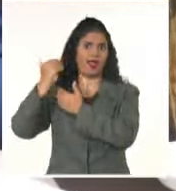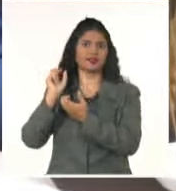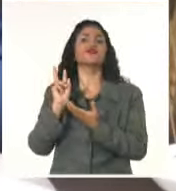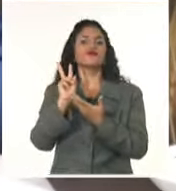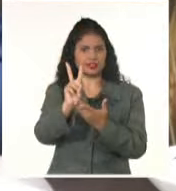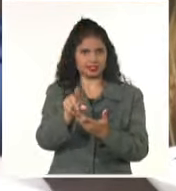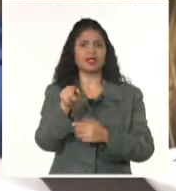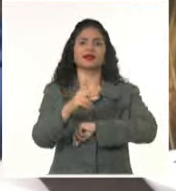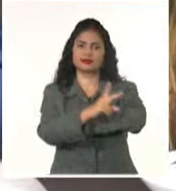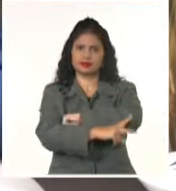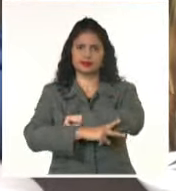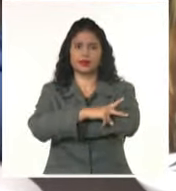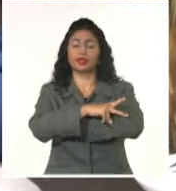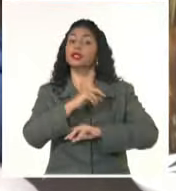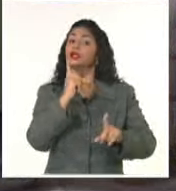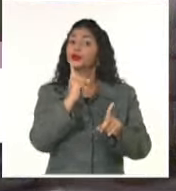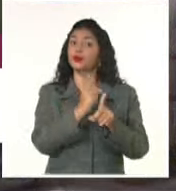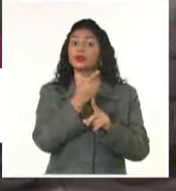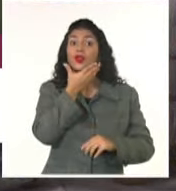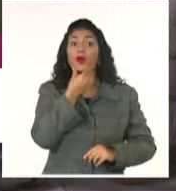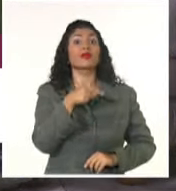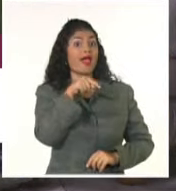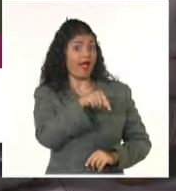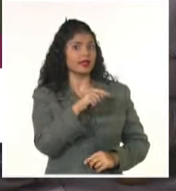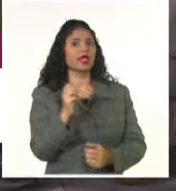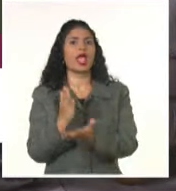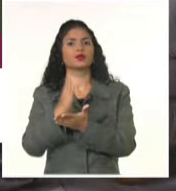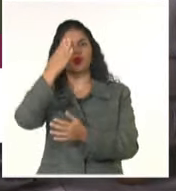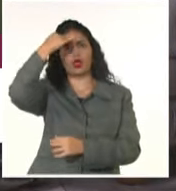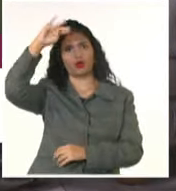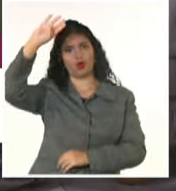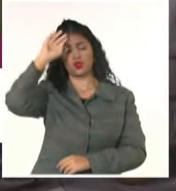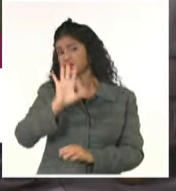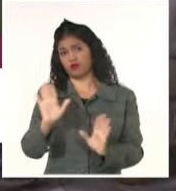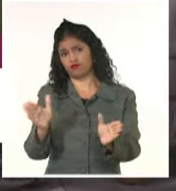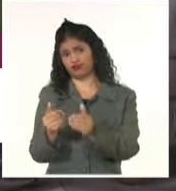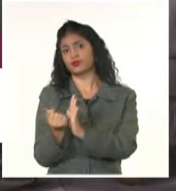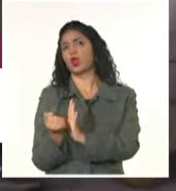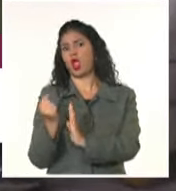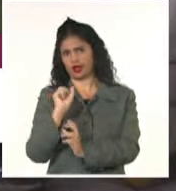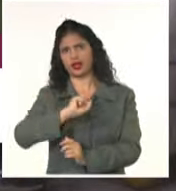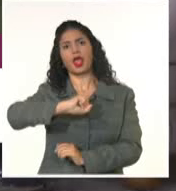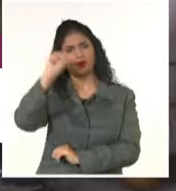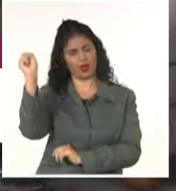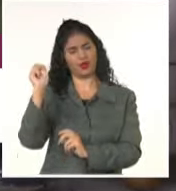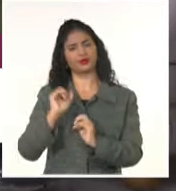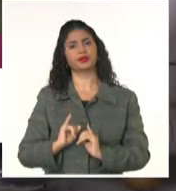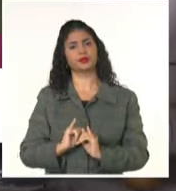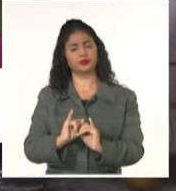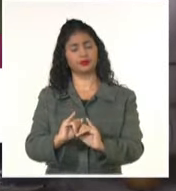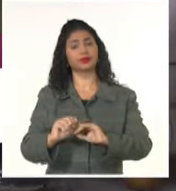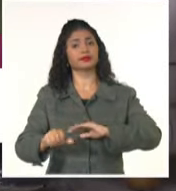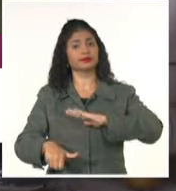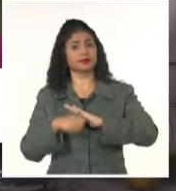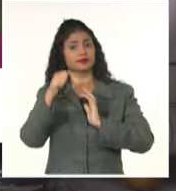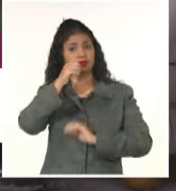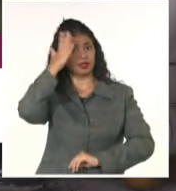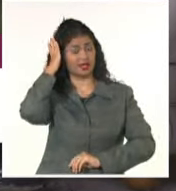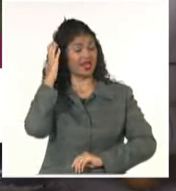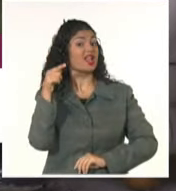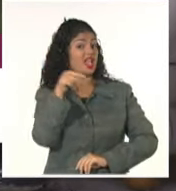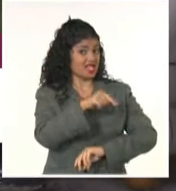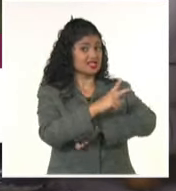sus encuentros con jóvenes que estudiaron en Cuba. Muchos de ellos, comentó Díaz-Canel, ocupan